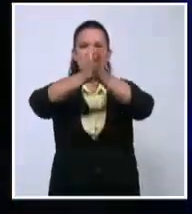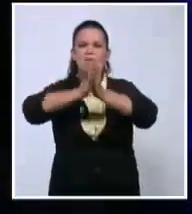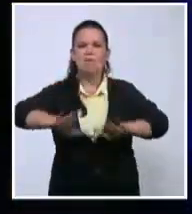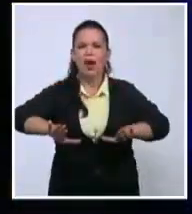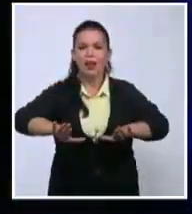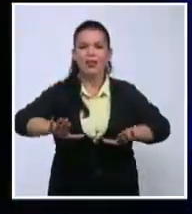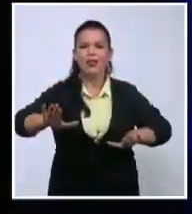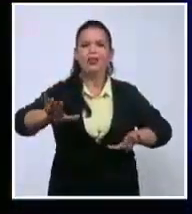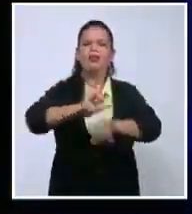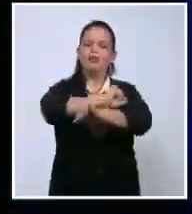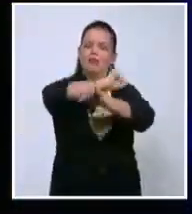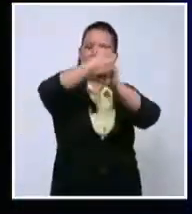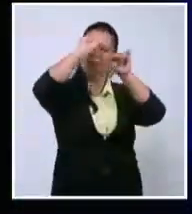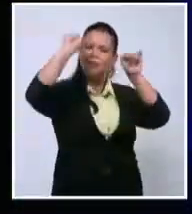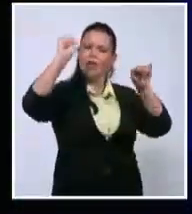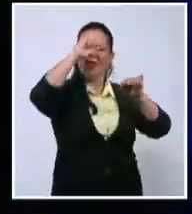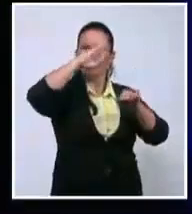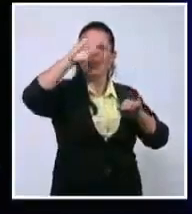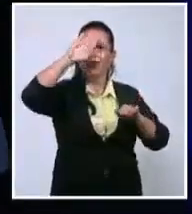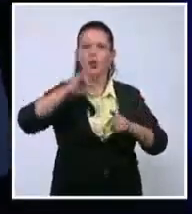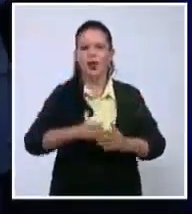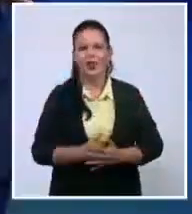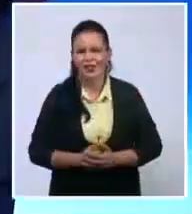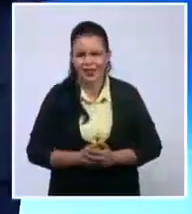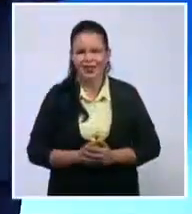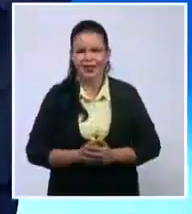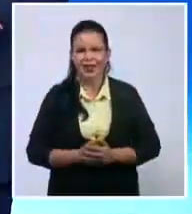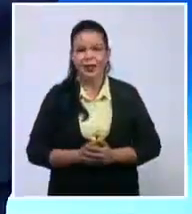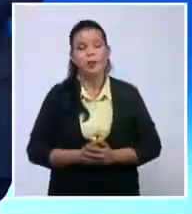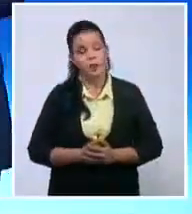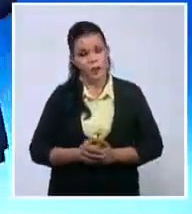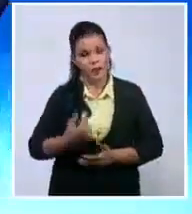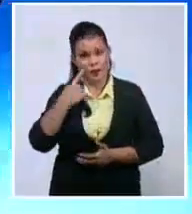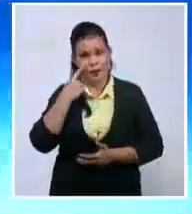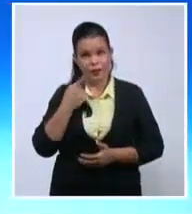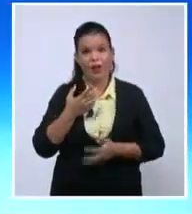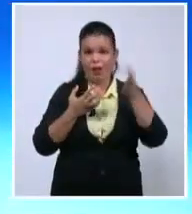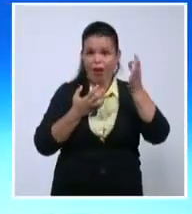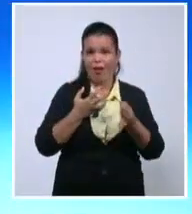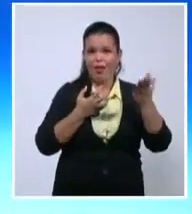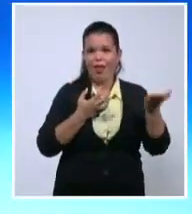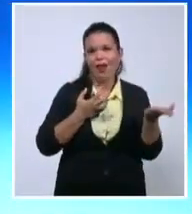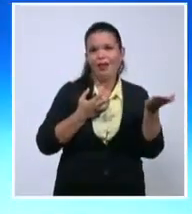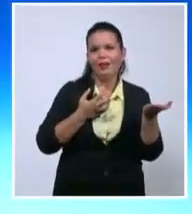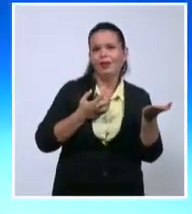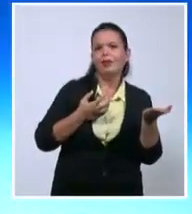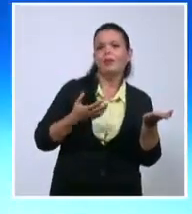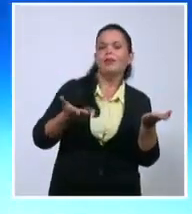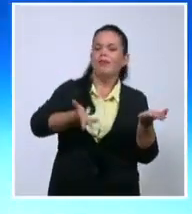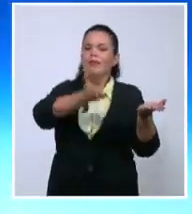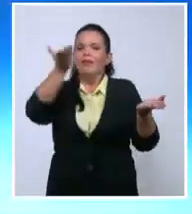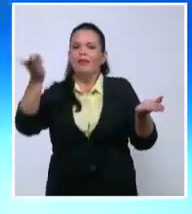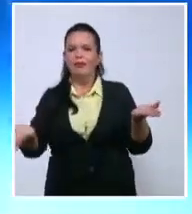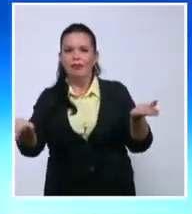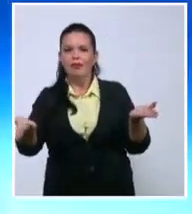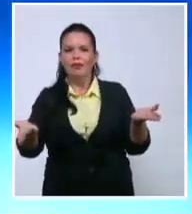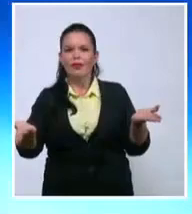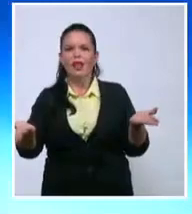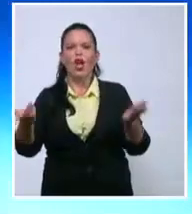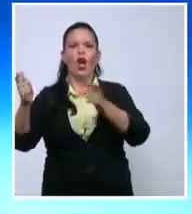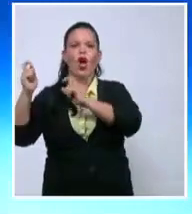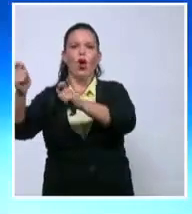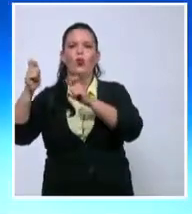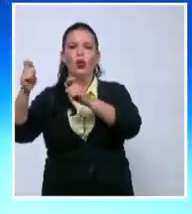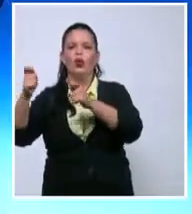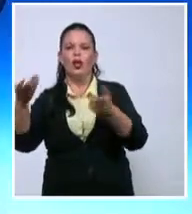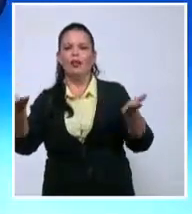Como si existieran dos mundos paralelos, el de las protestas y el caos que muestran las redes sociales y el de las calles de